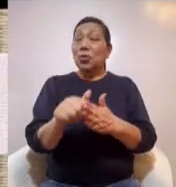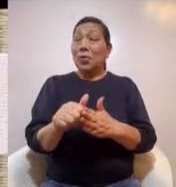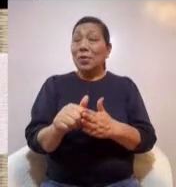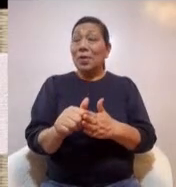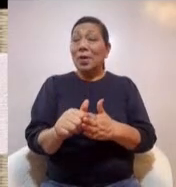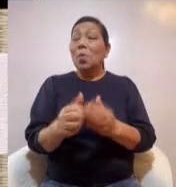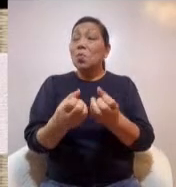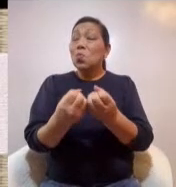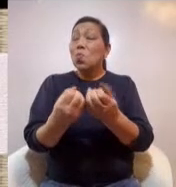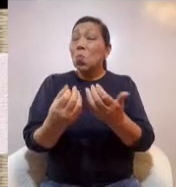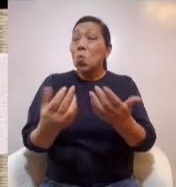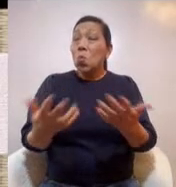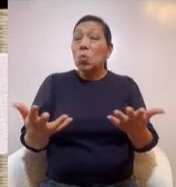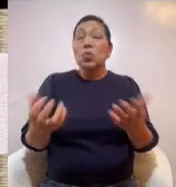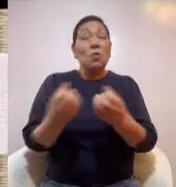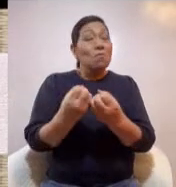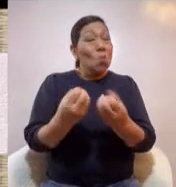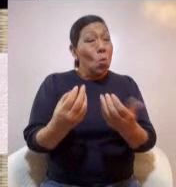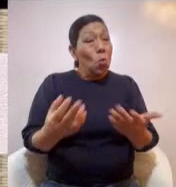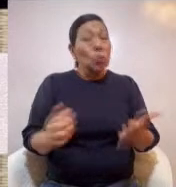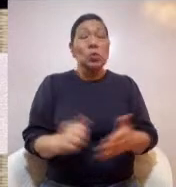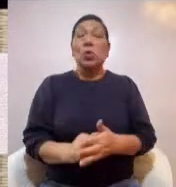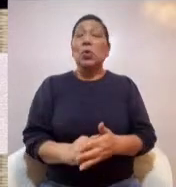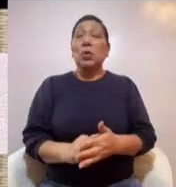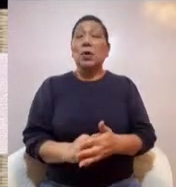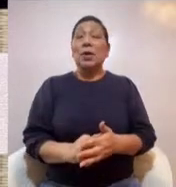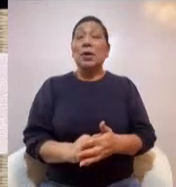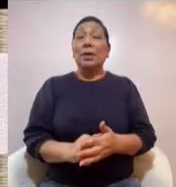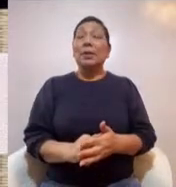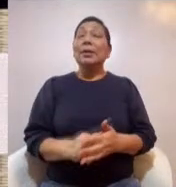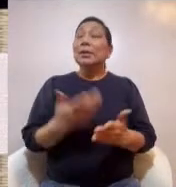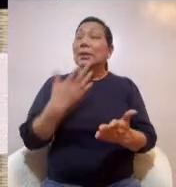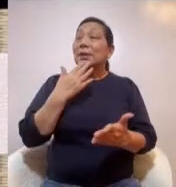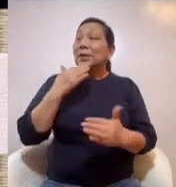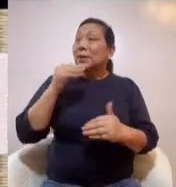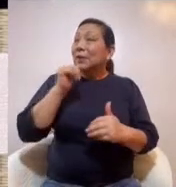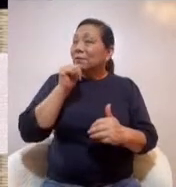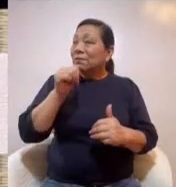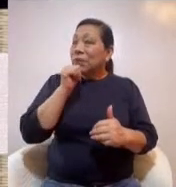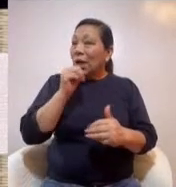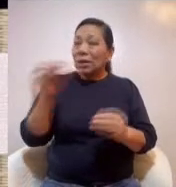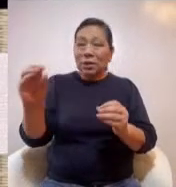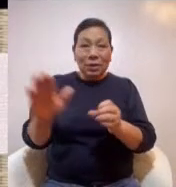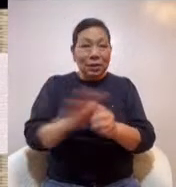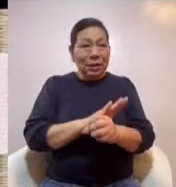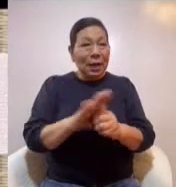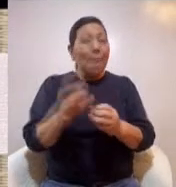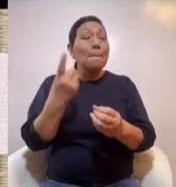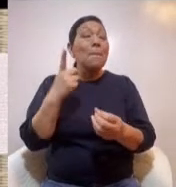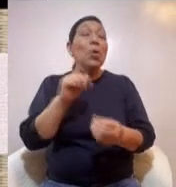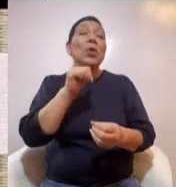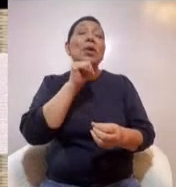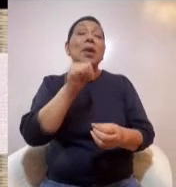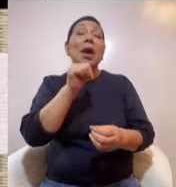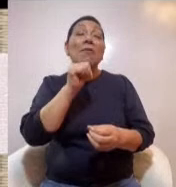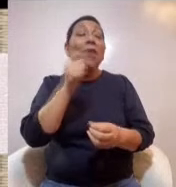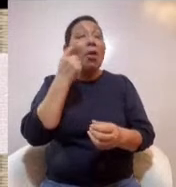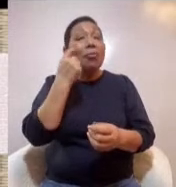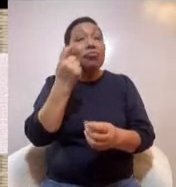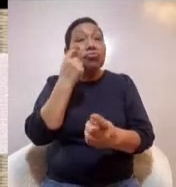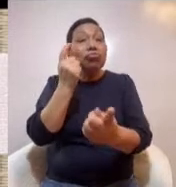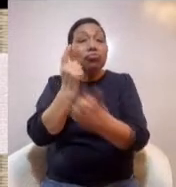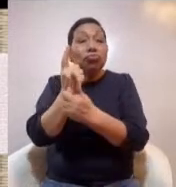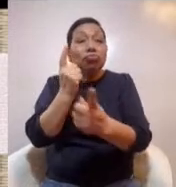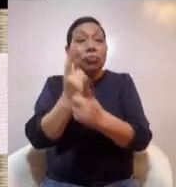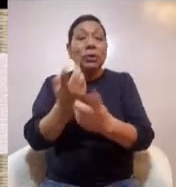y todavía hay mucho, mucho, mucho de ineficiencia en el sistema por una falta